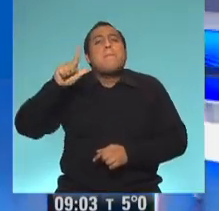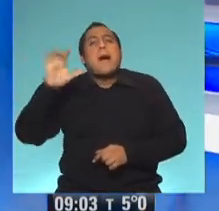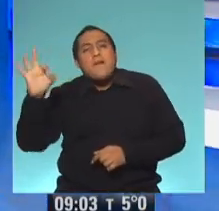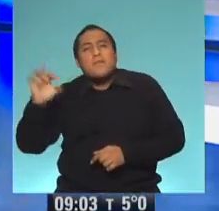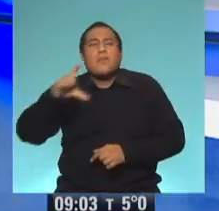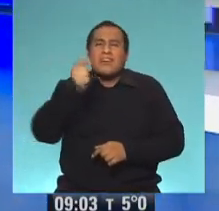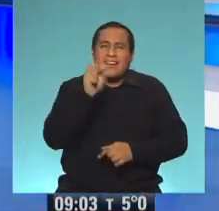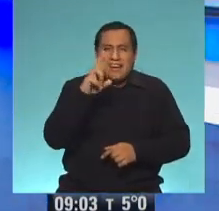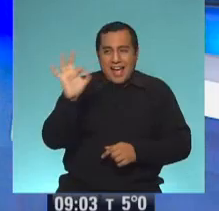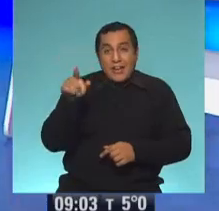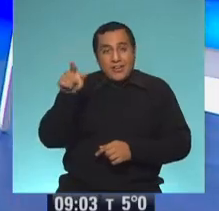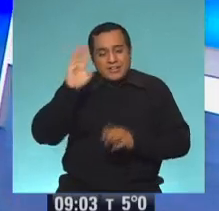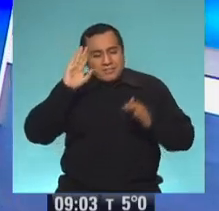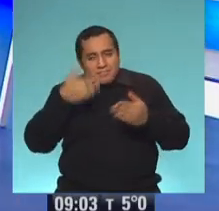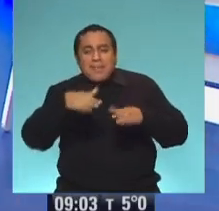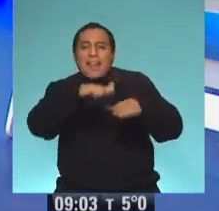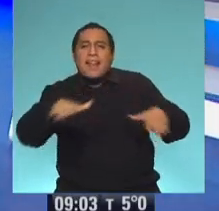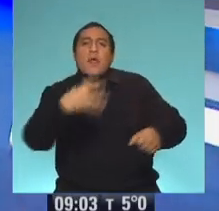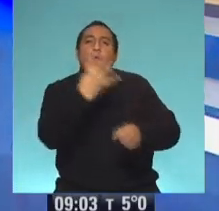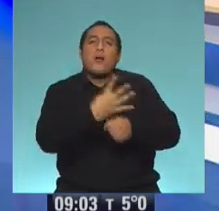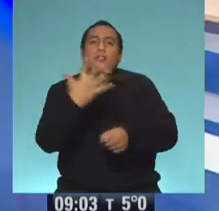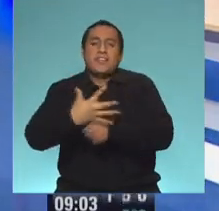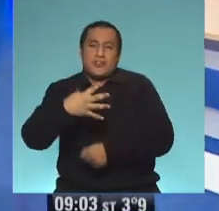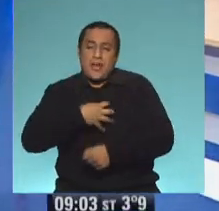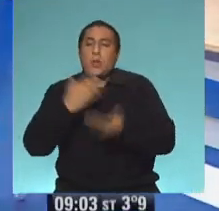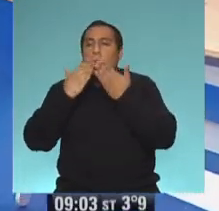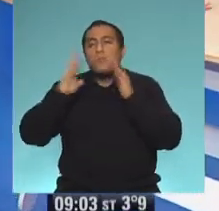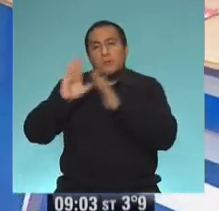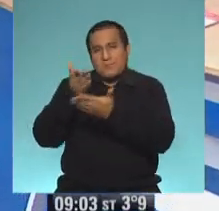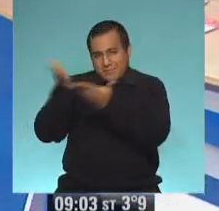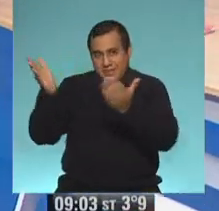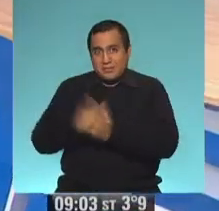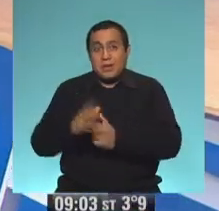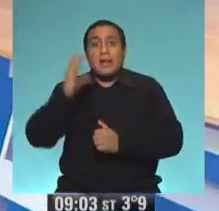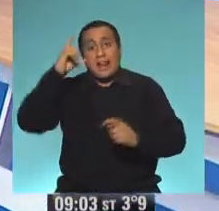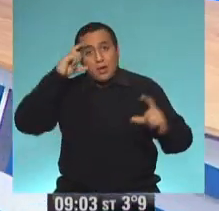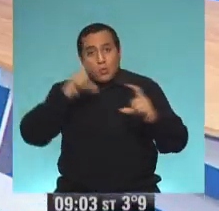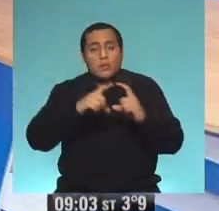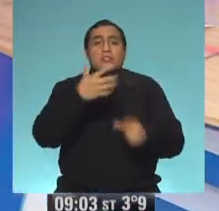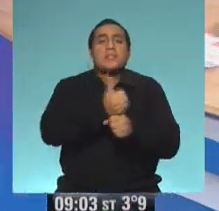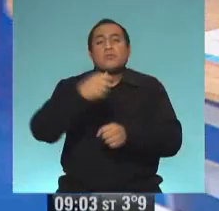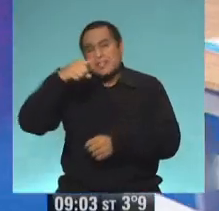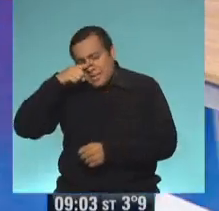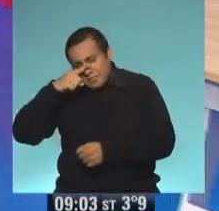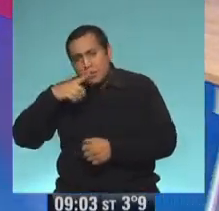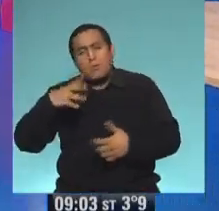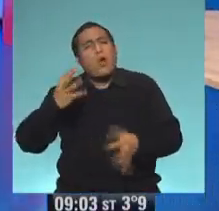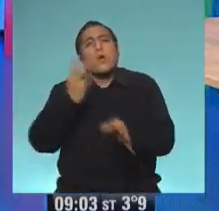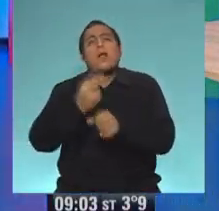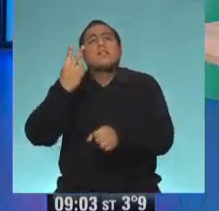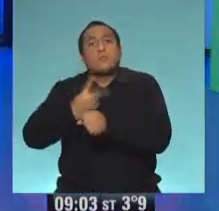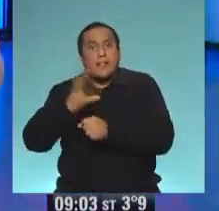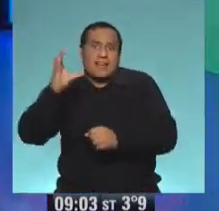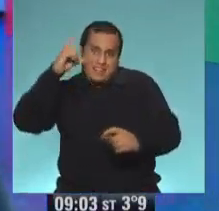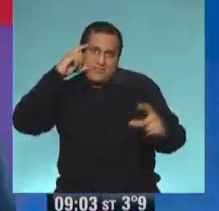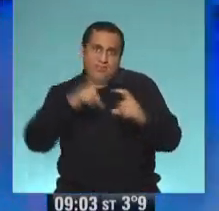Cazurro y Carolina para los chicos de cuarto y quinto. Beso y paloma para ellos también. Sí, y en canal Encuentro, sexto y séptimo y todo el secundario. Y